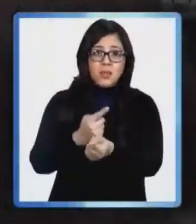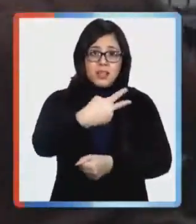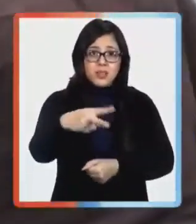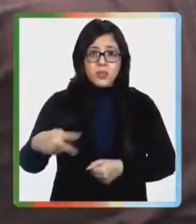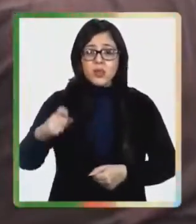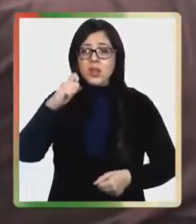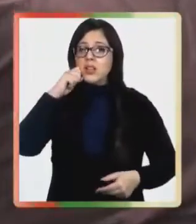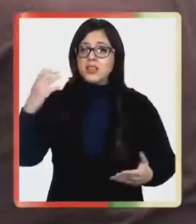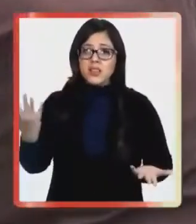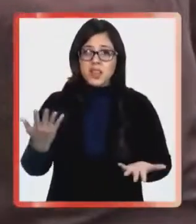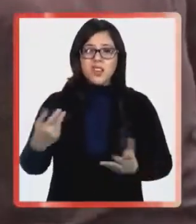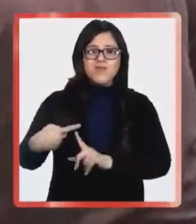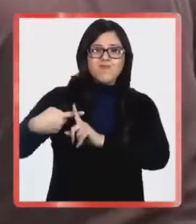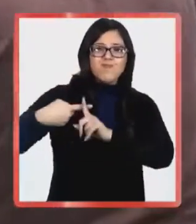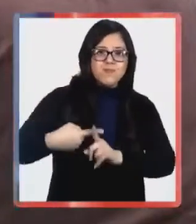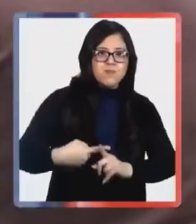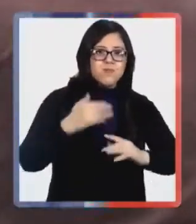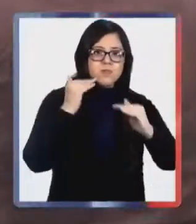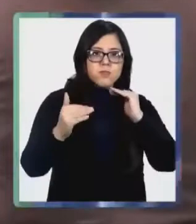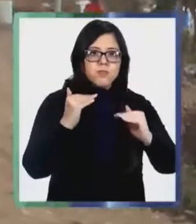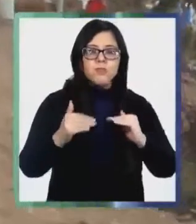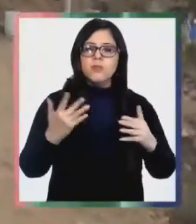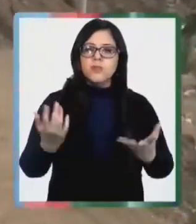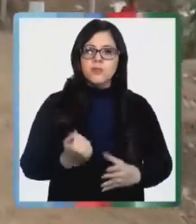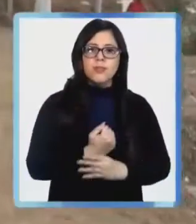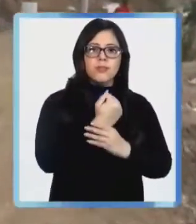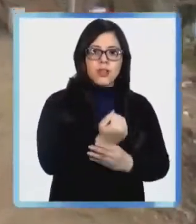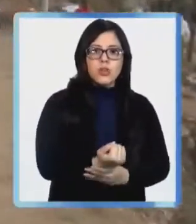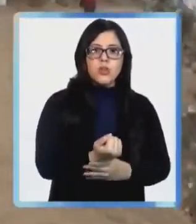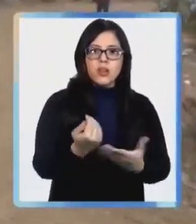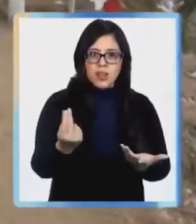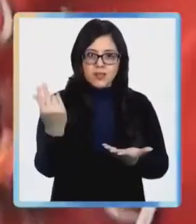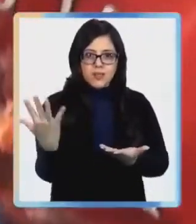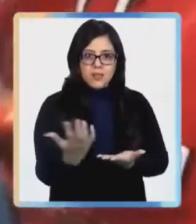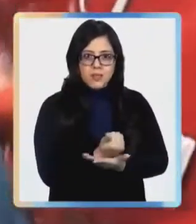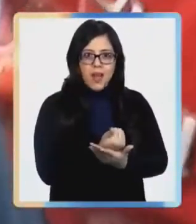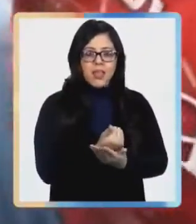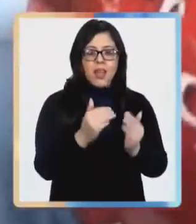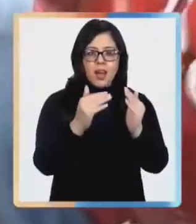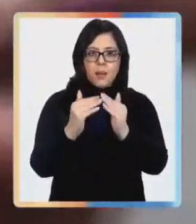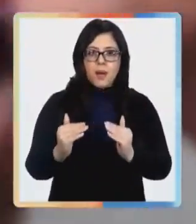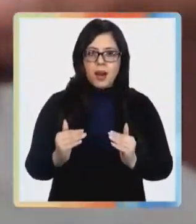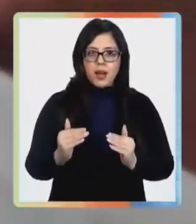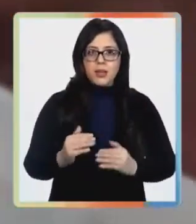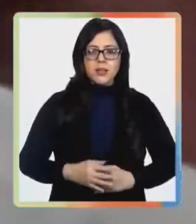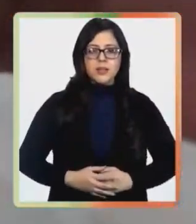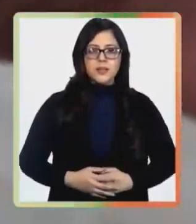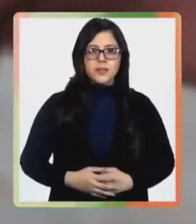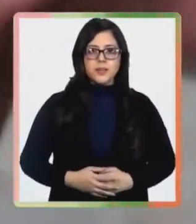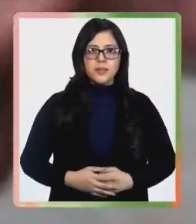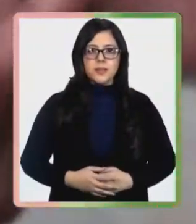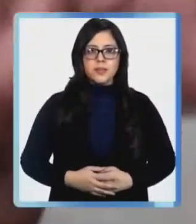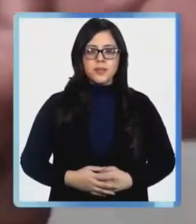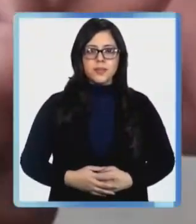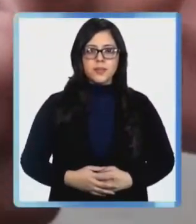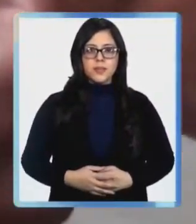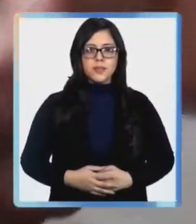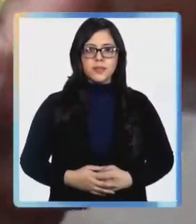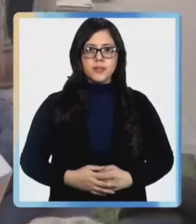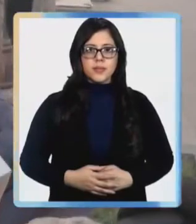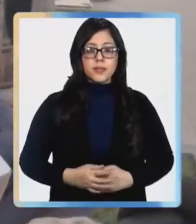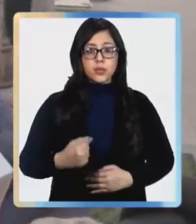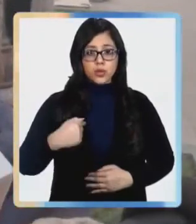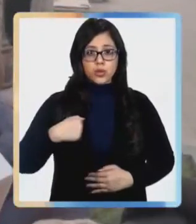que hay en sus familias no está obligado a sacrificar su infancia para ayudar a llevar sustento al hogar me ha